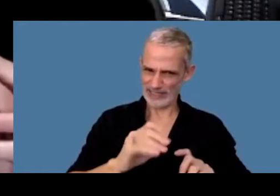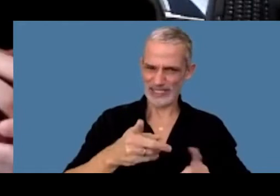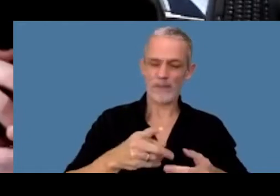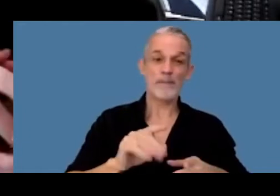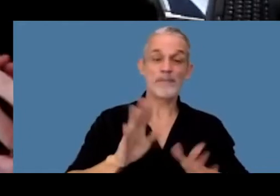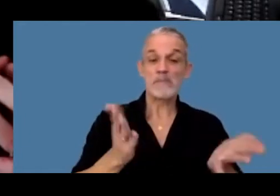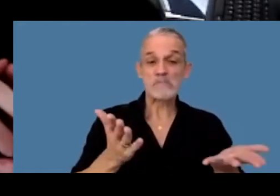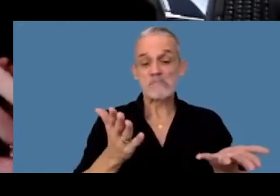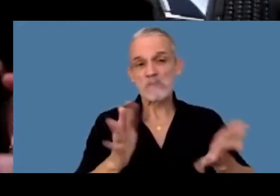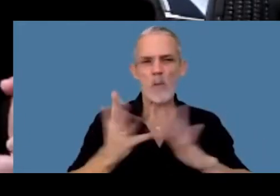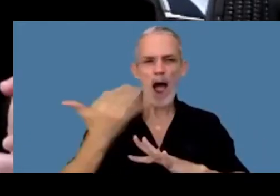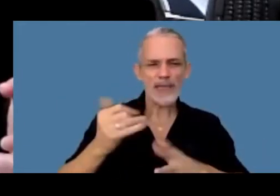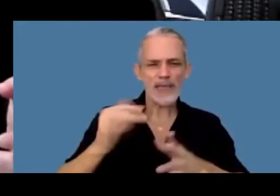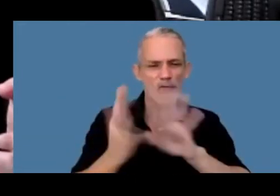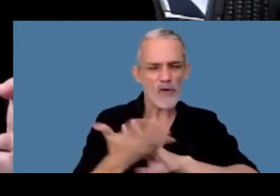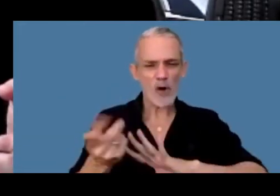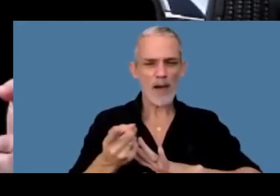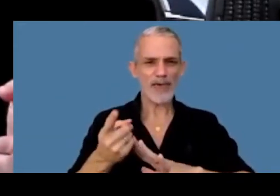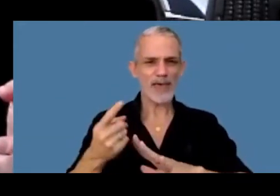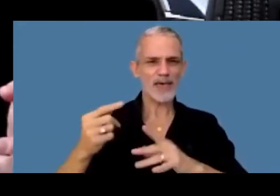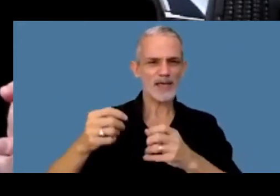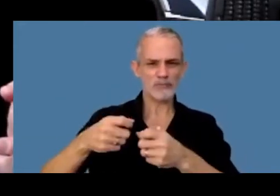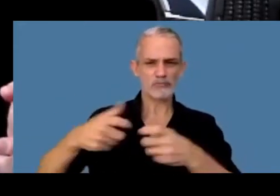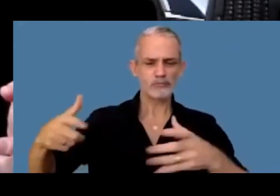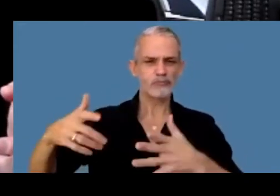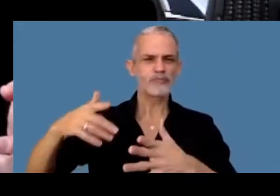de federación. Sí. Porque